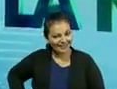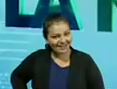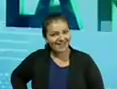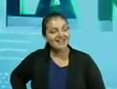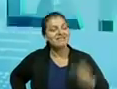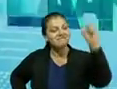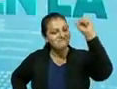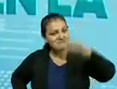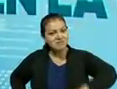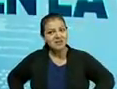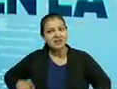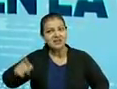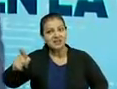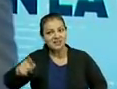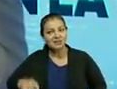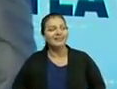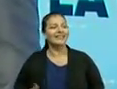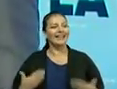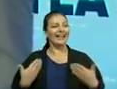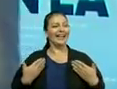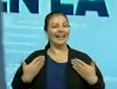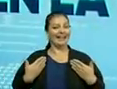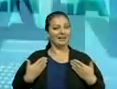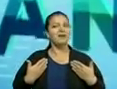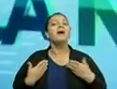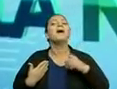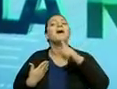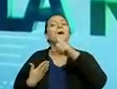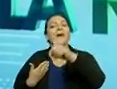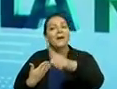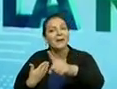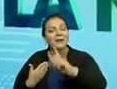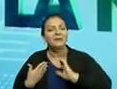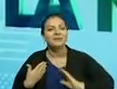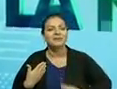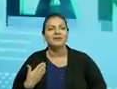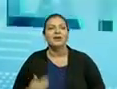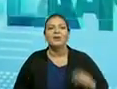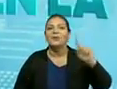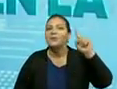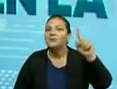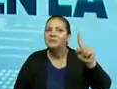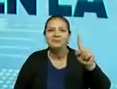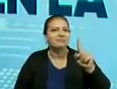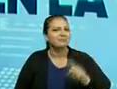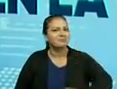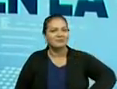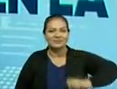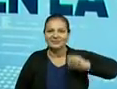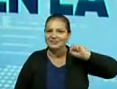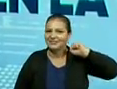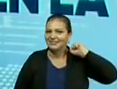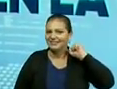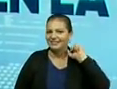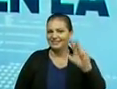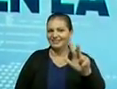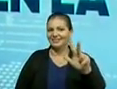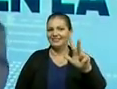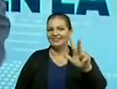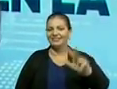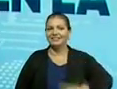Ya sabes. Fueron 3, no, fueron 5. Fueron 5. Llegó el